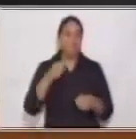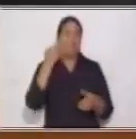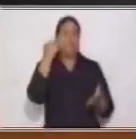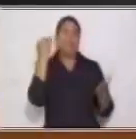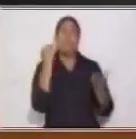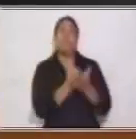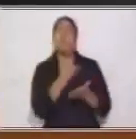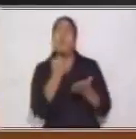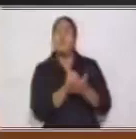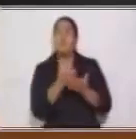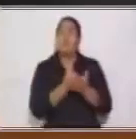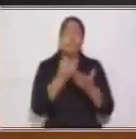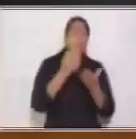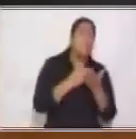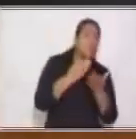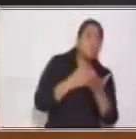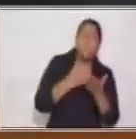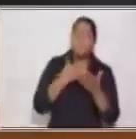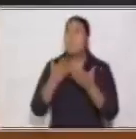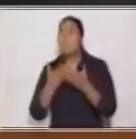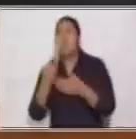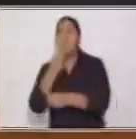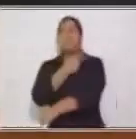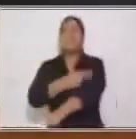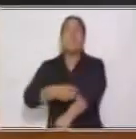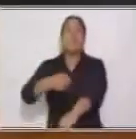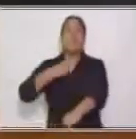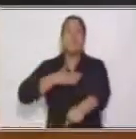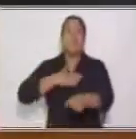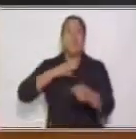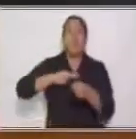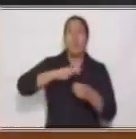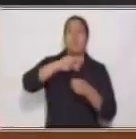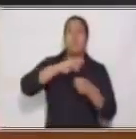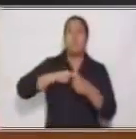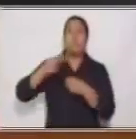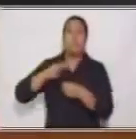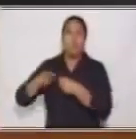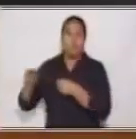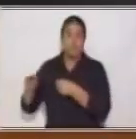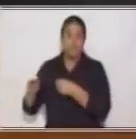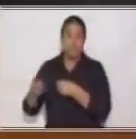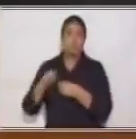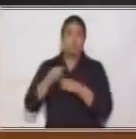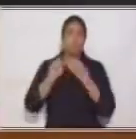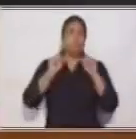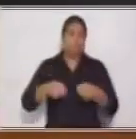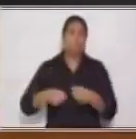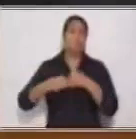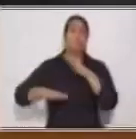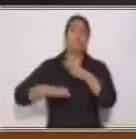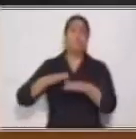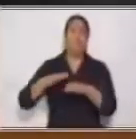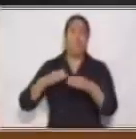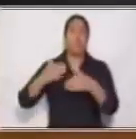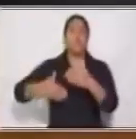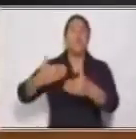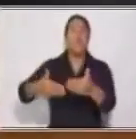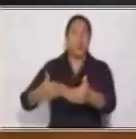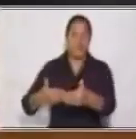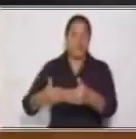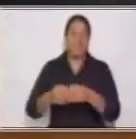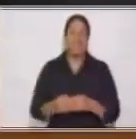investigar la historia de nuestro municipio y también podemos seguir una secuencia. Entonces, la importancia acá